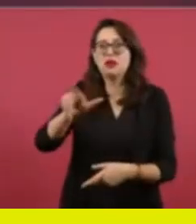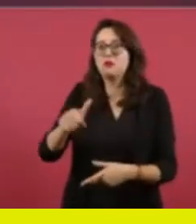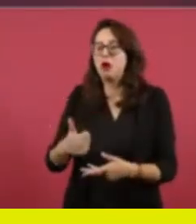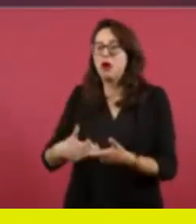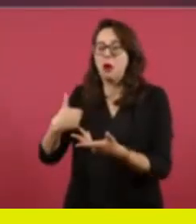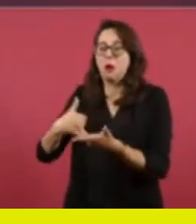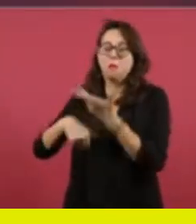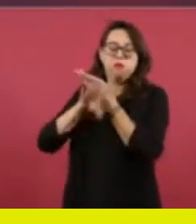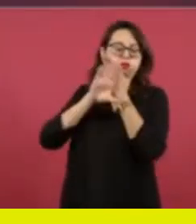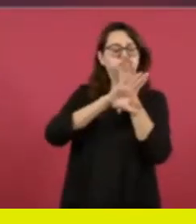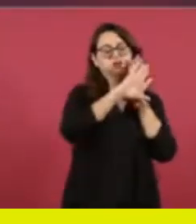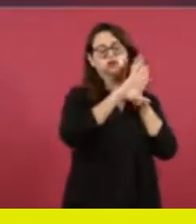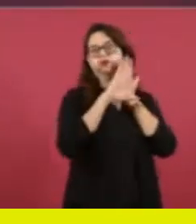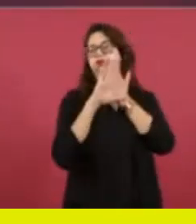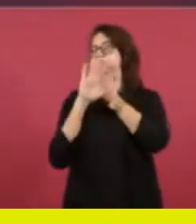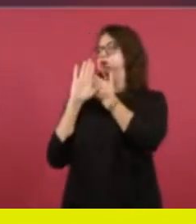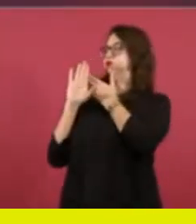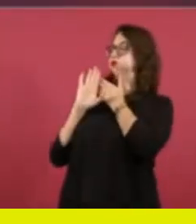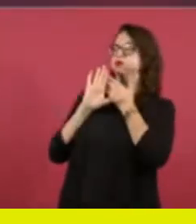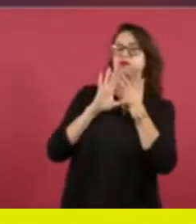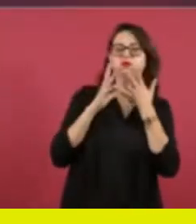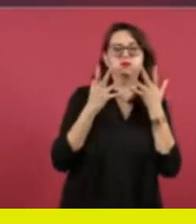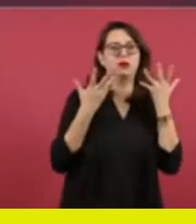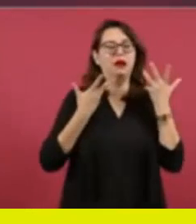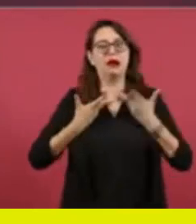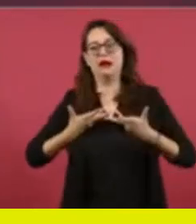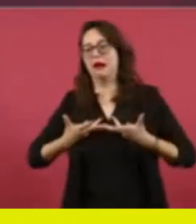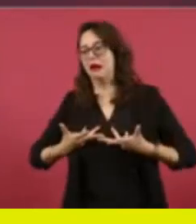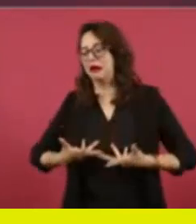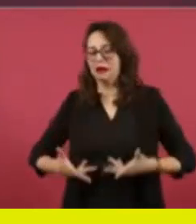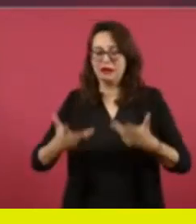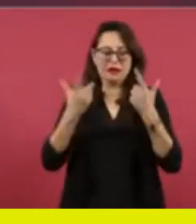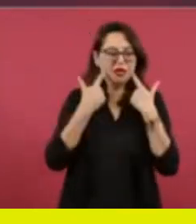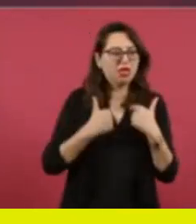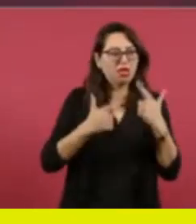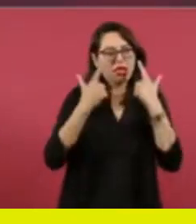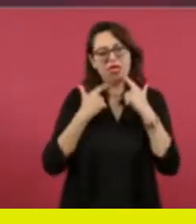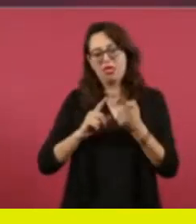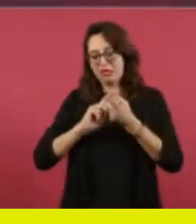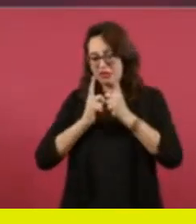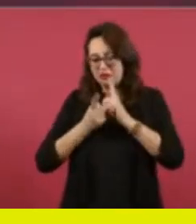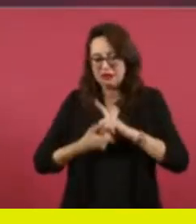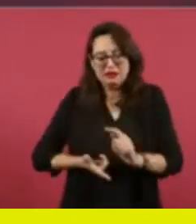Porque hay ese sentimiento que estoy hablando, ¿no? O sea, ahorita México es...